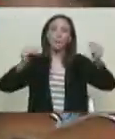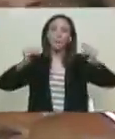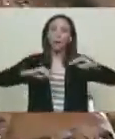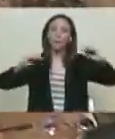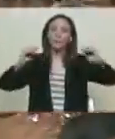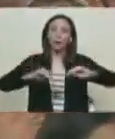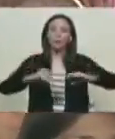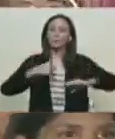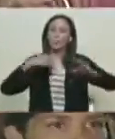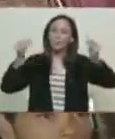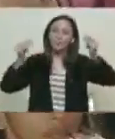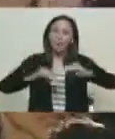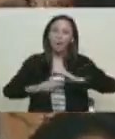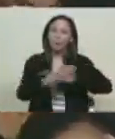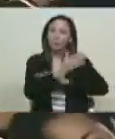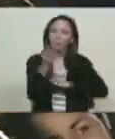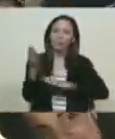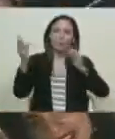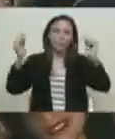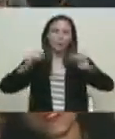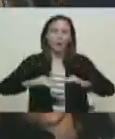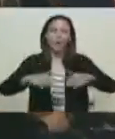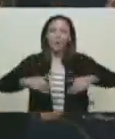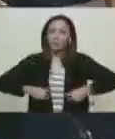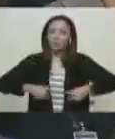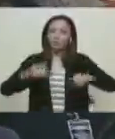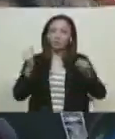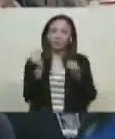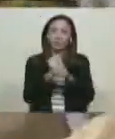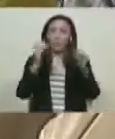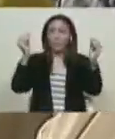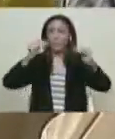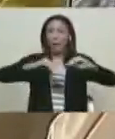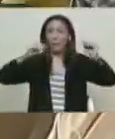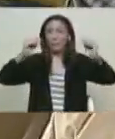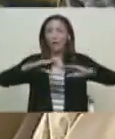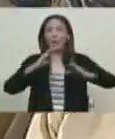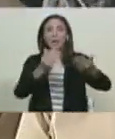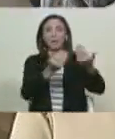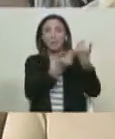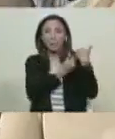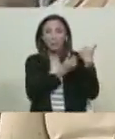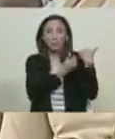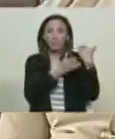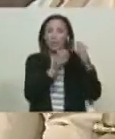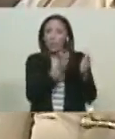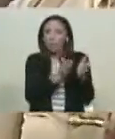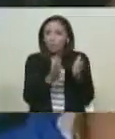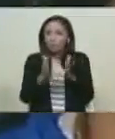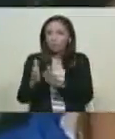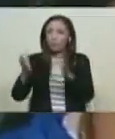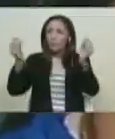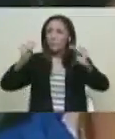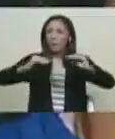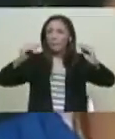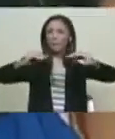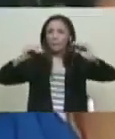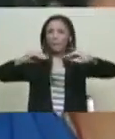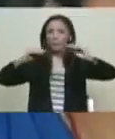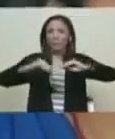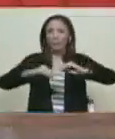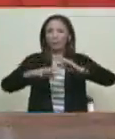más, yo pido más de ustedes. Más esfuerzo, más trabajo, más disciplina, más organización, más, mucho